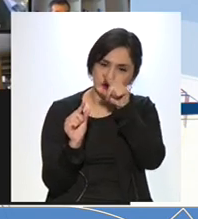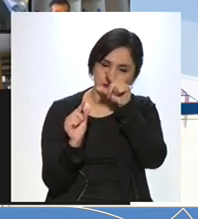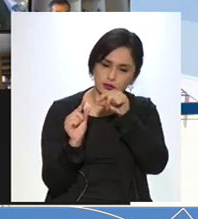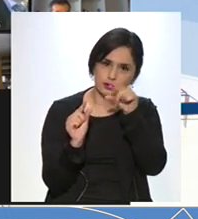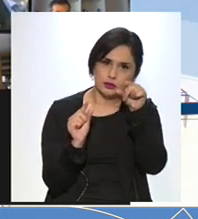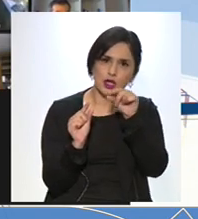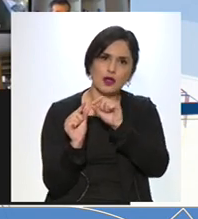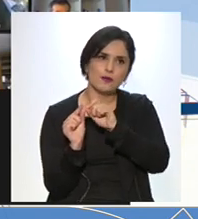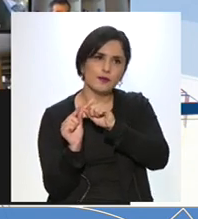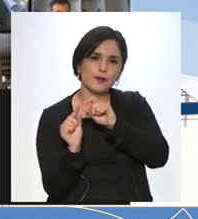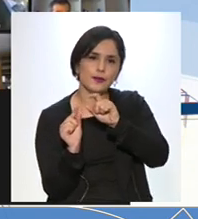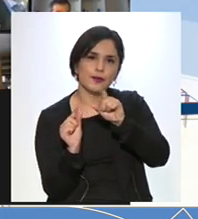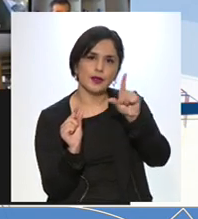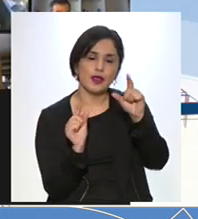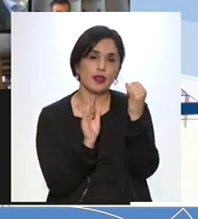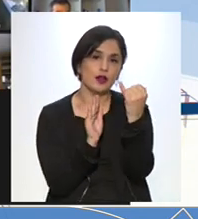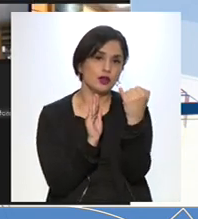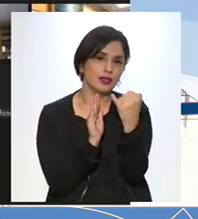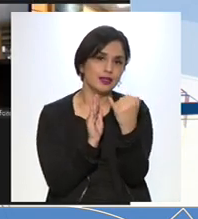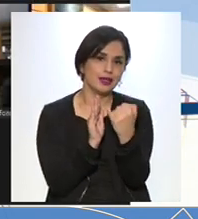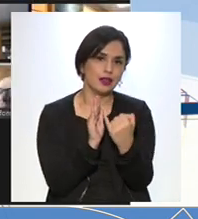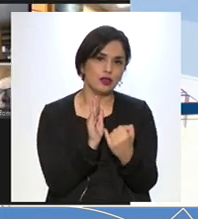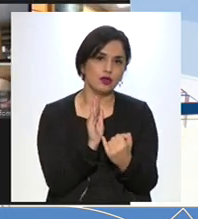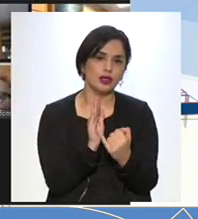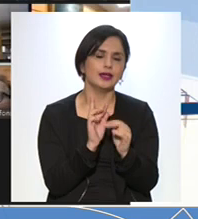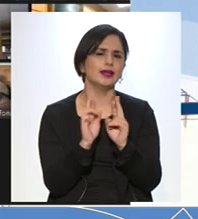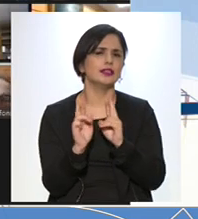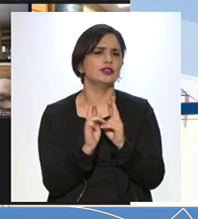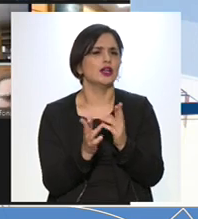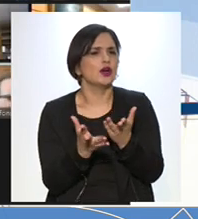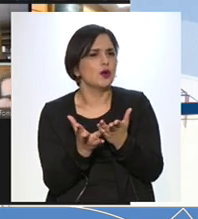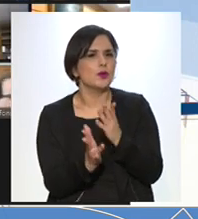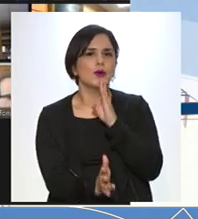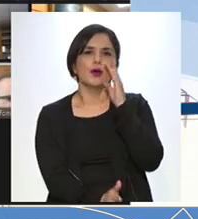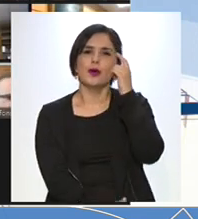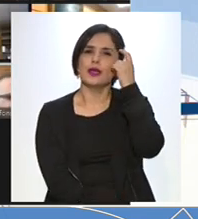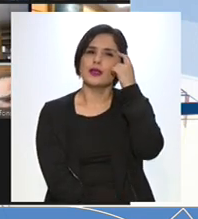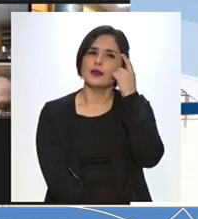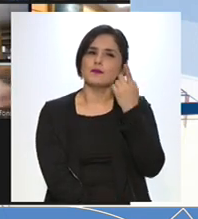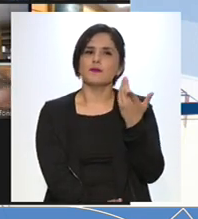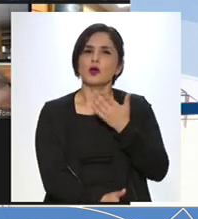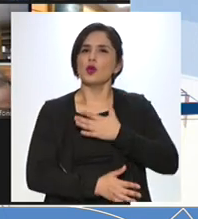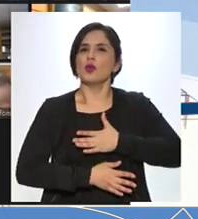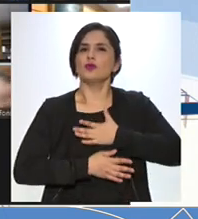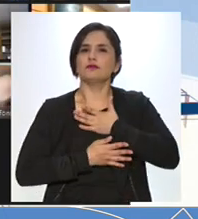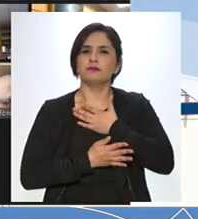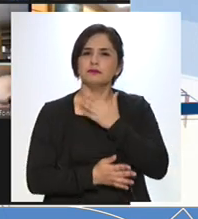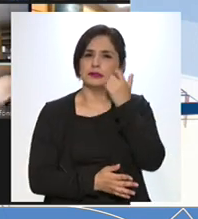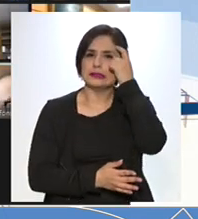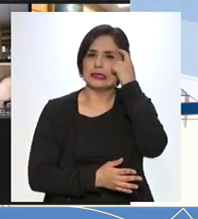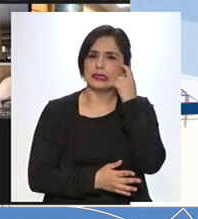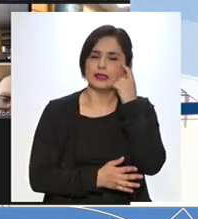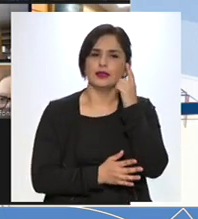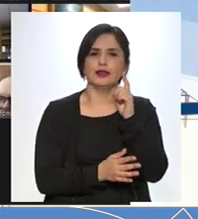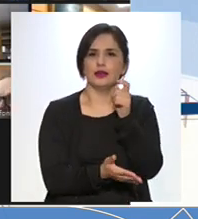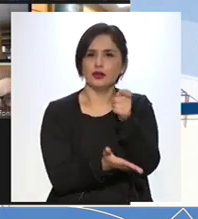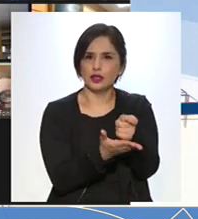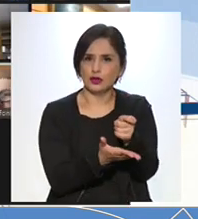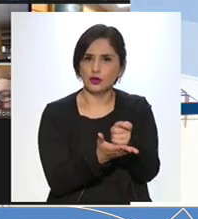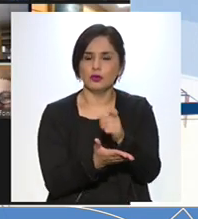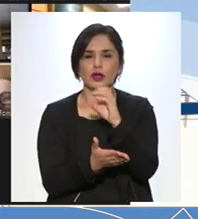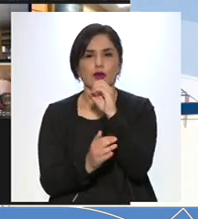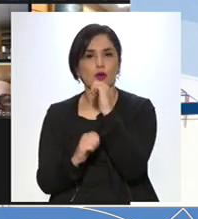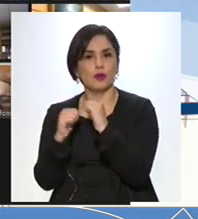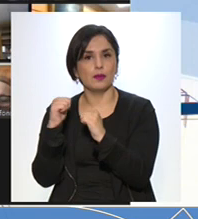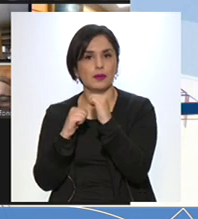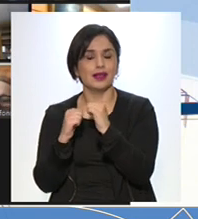la evolución de estos indicadores que tienen más que ver con percepciones, ya sea de los consumidores, de las empresas o los avisos en Internet,